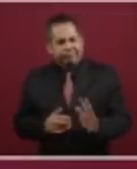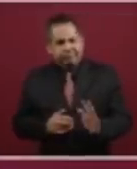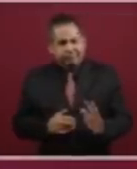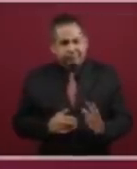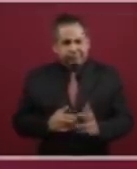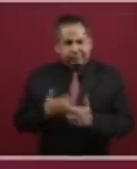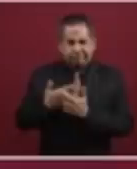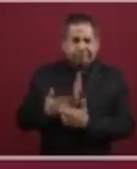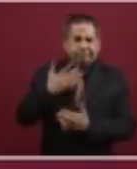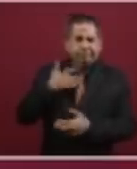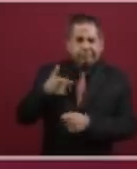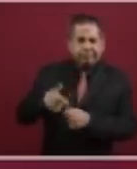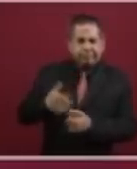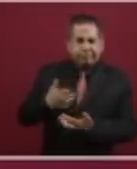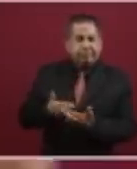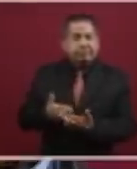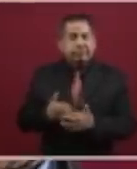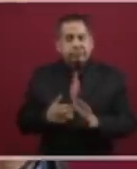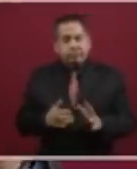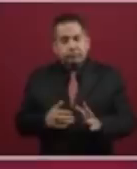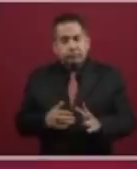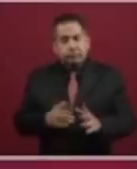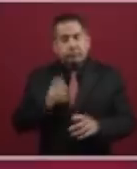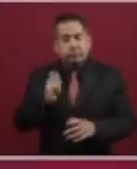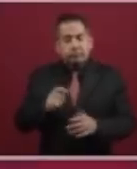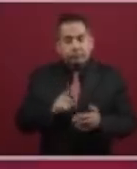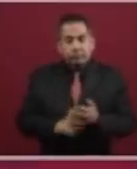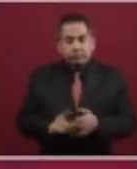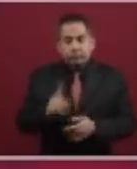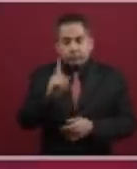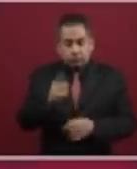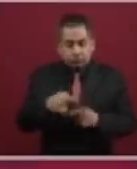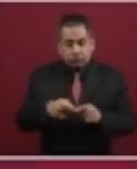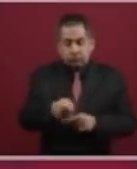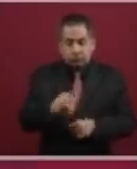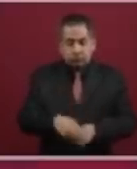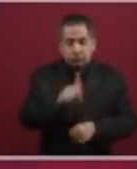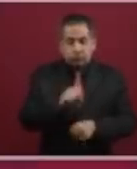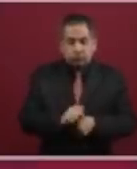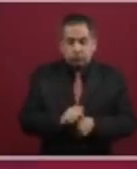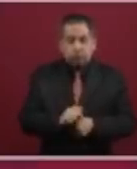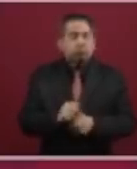de gasolinas solo para una semana.